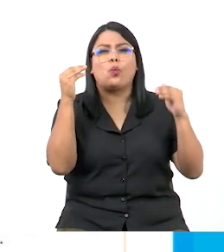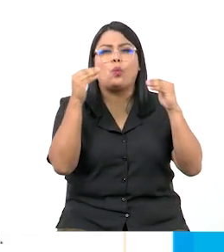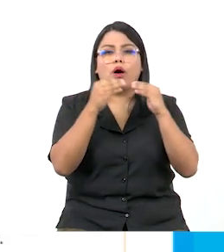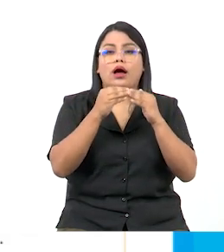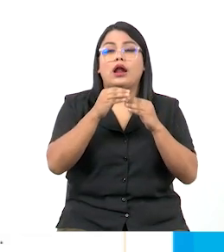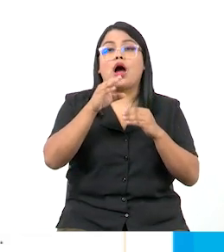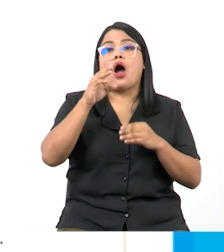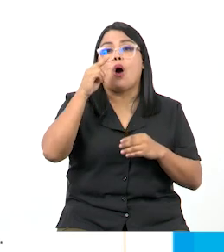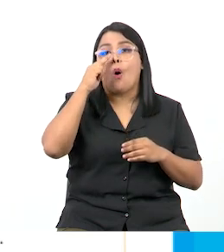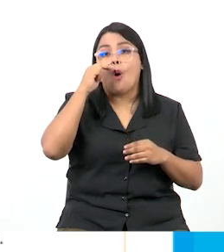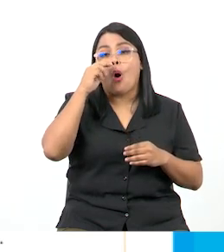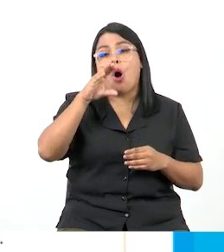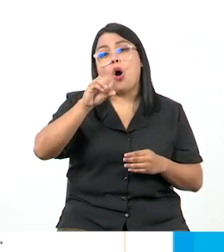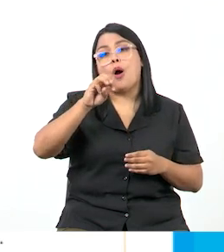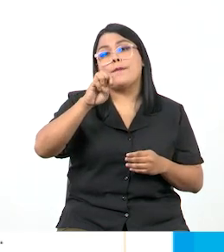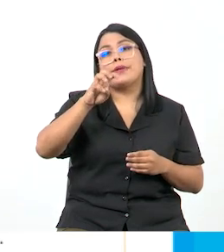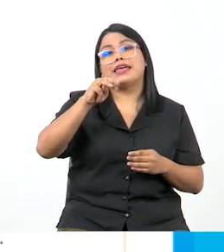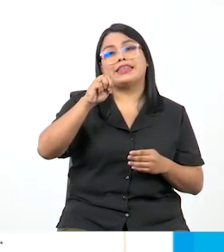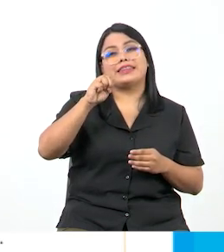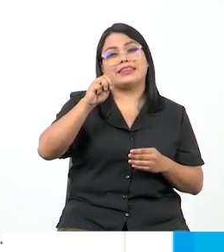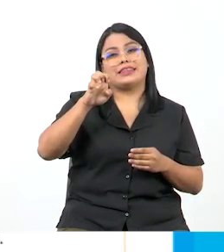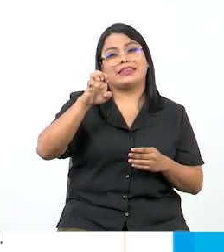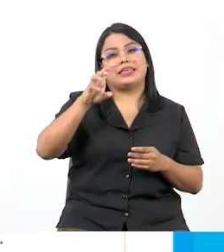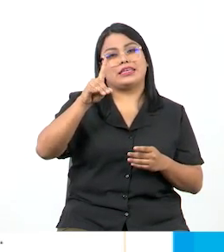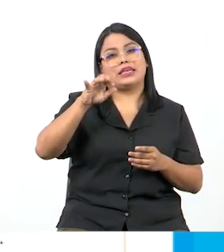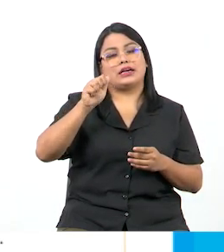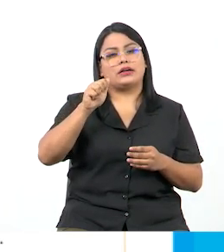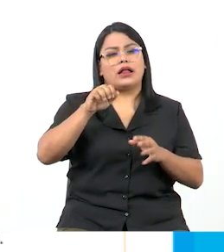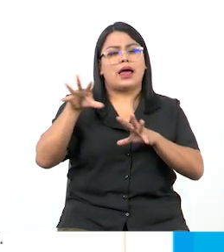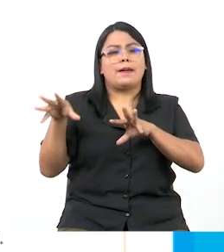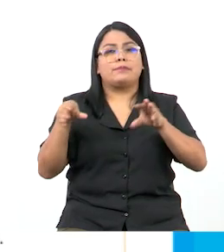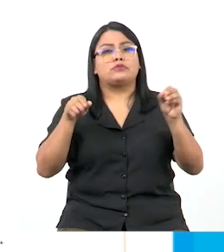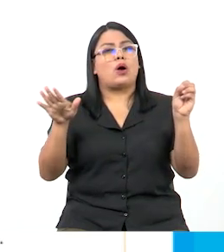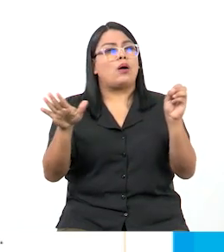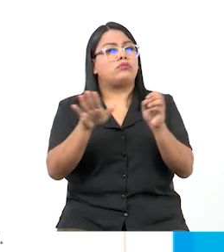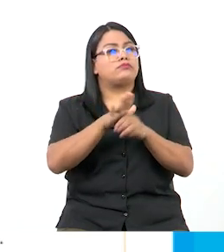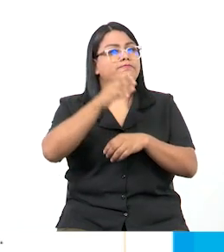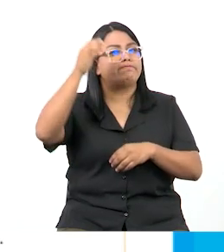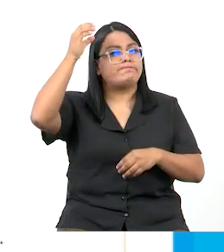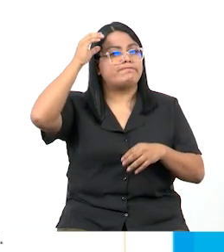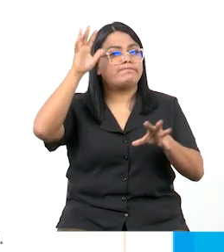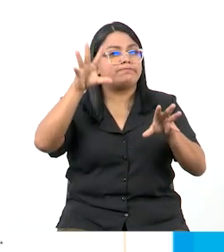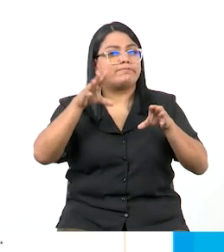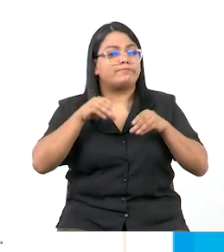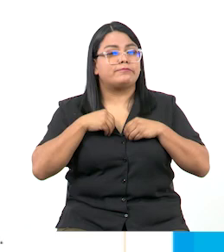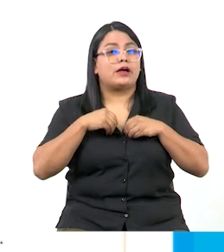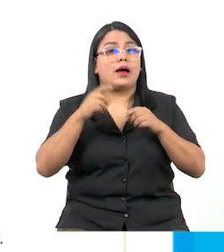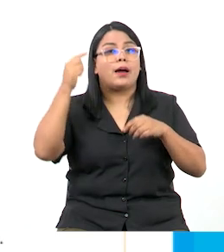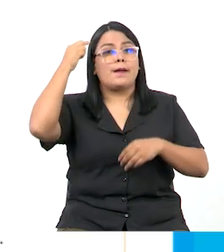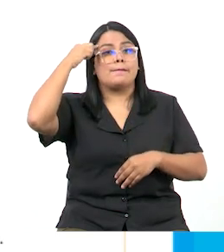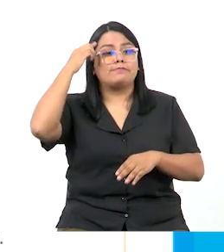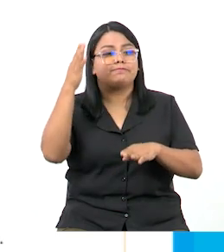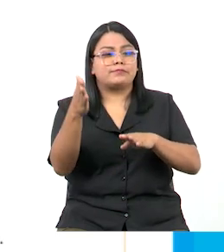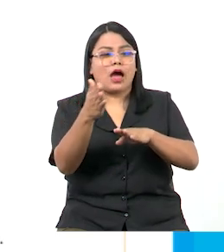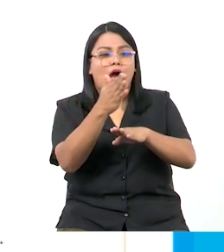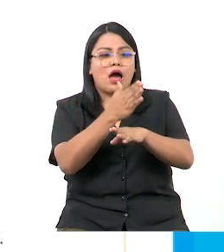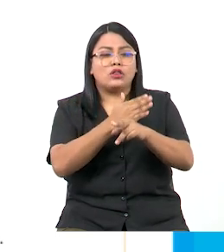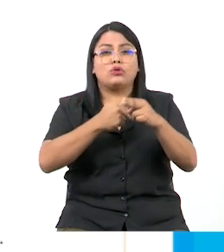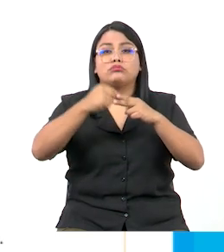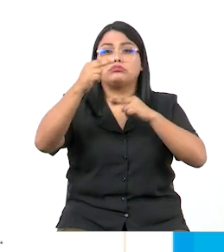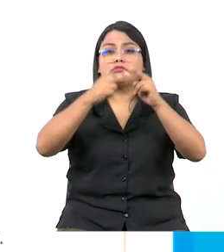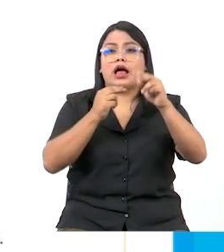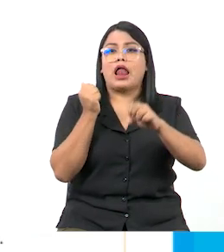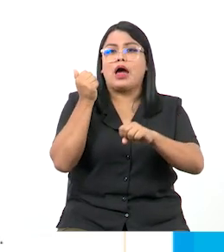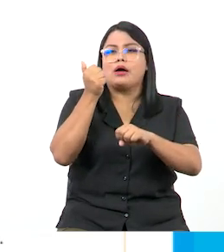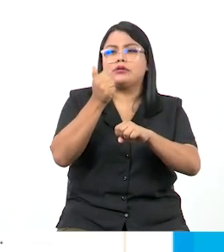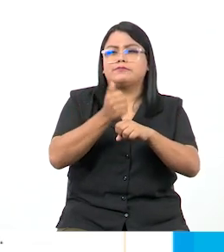la comprensión oral y sobre las comedias. A partir de la aplicación de todo el conocimiento adquirido en las etapas de